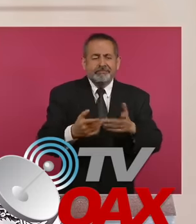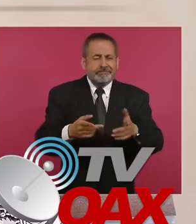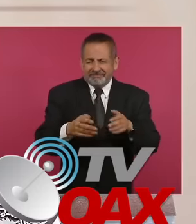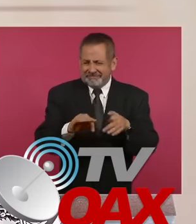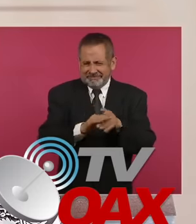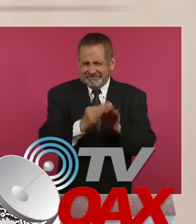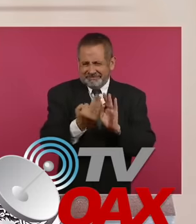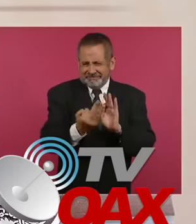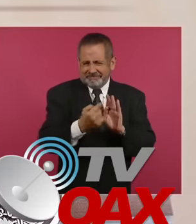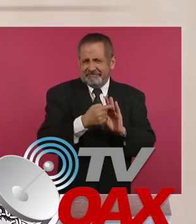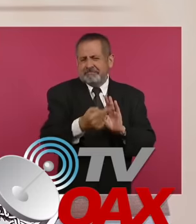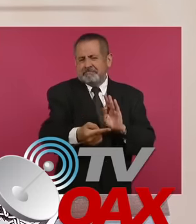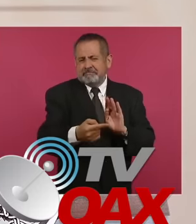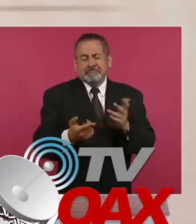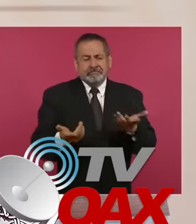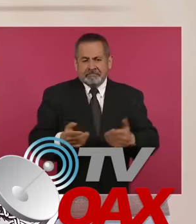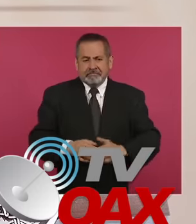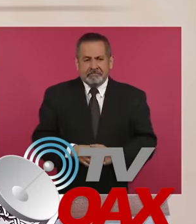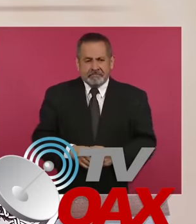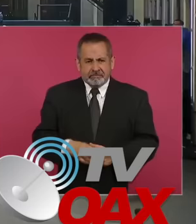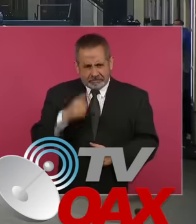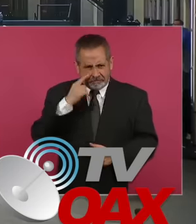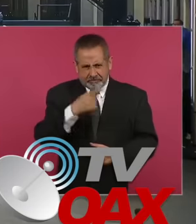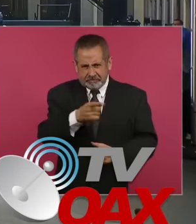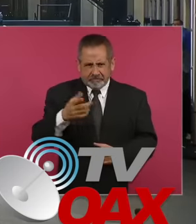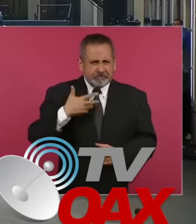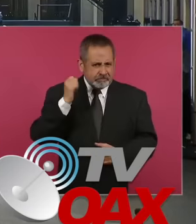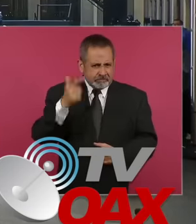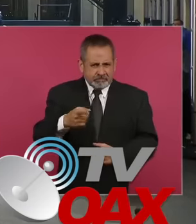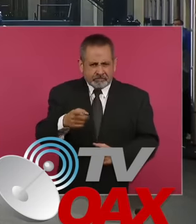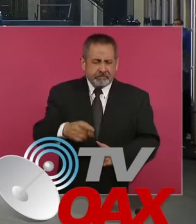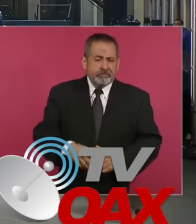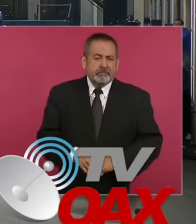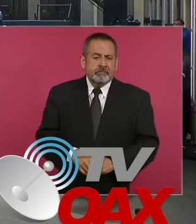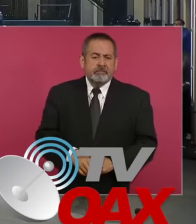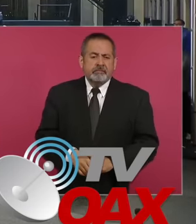Junto. A ver, ¿tienes algo?